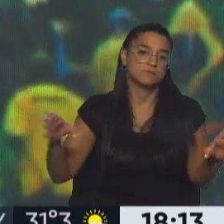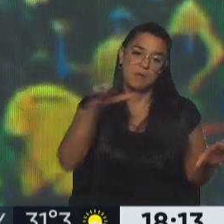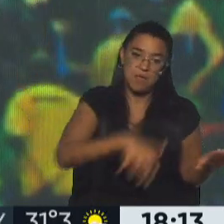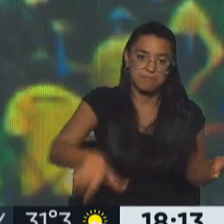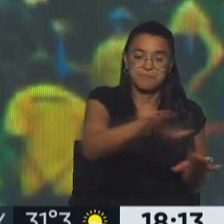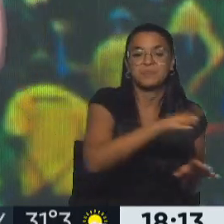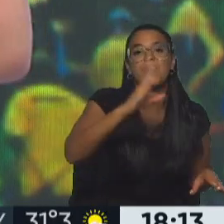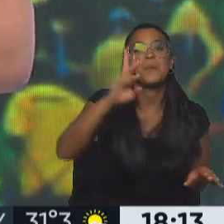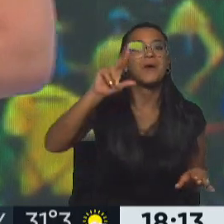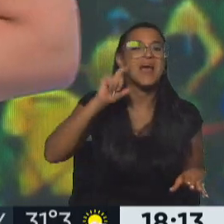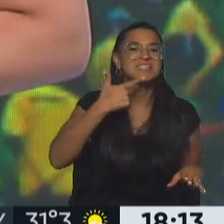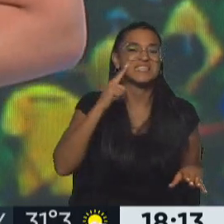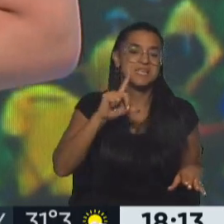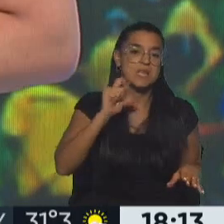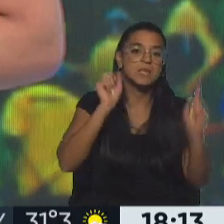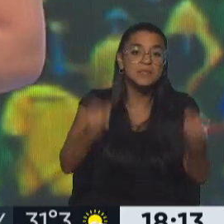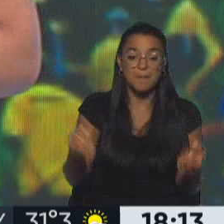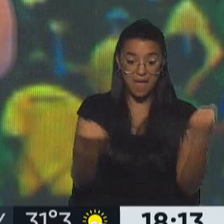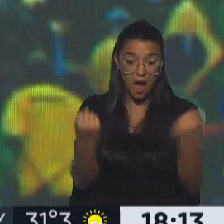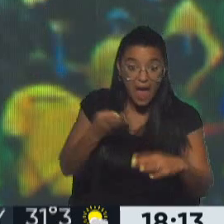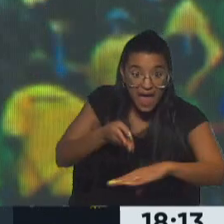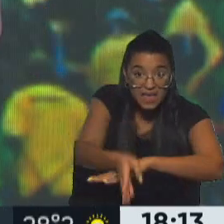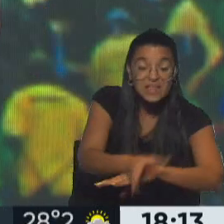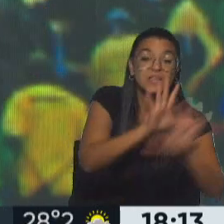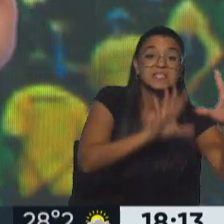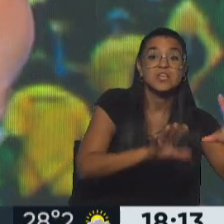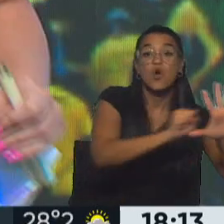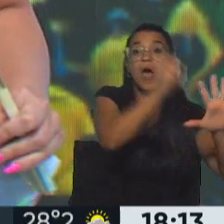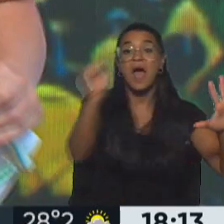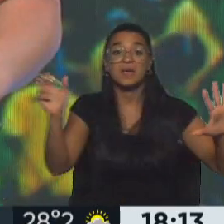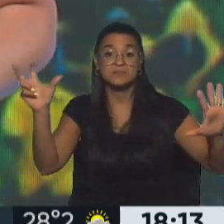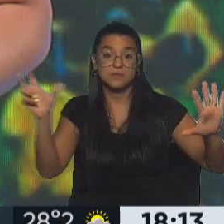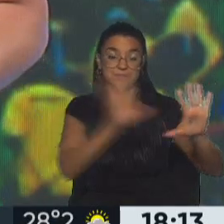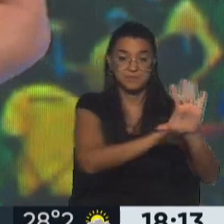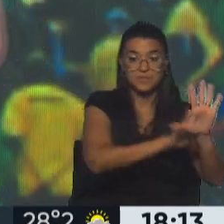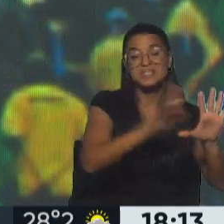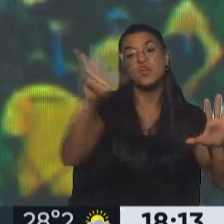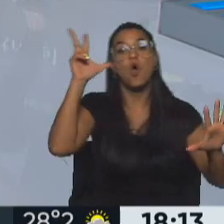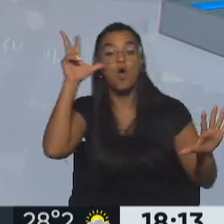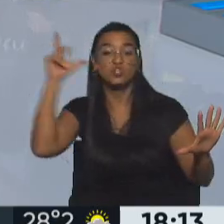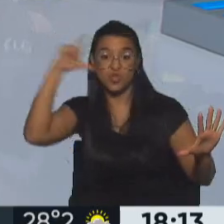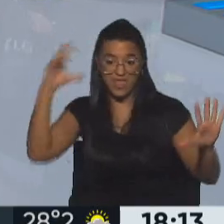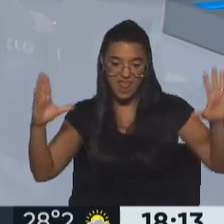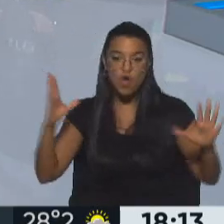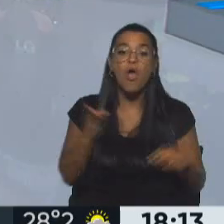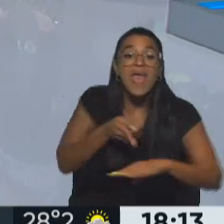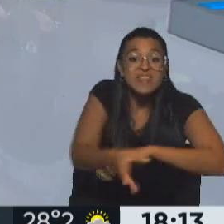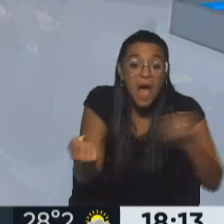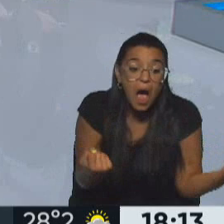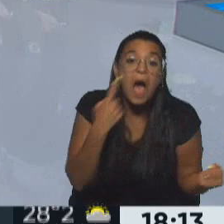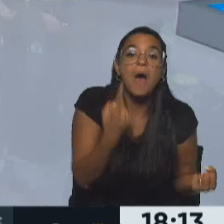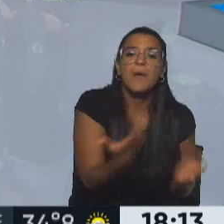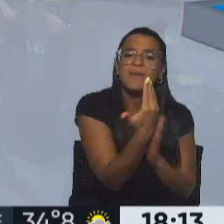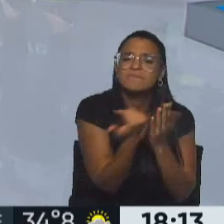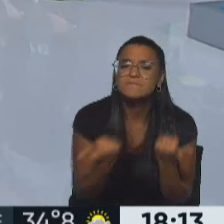Brasilia se registrarán los vínculos que entra entre el 5 y el 8 que entraron entre en cinco y el ocho de enero justamente para conocer